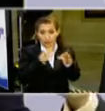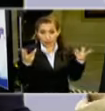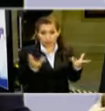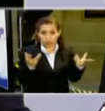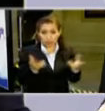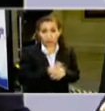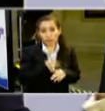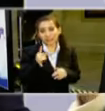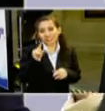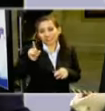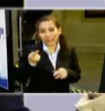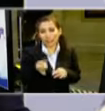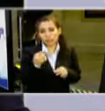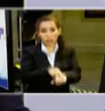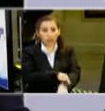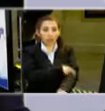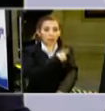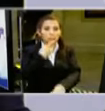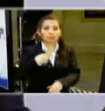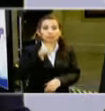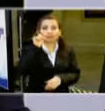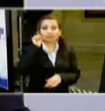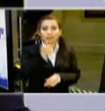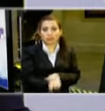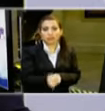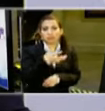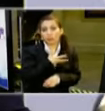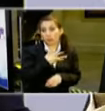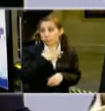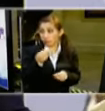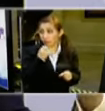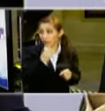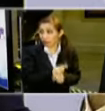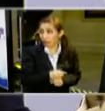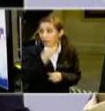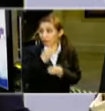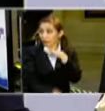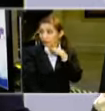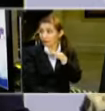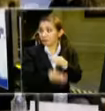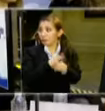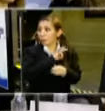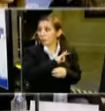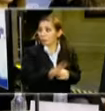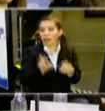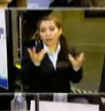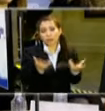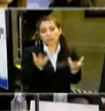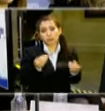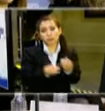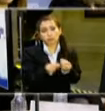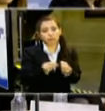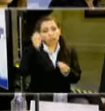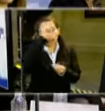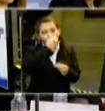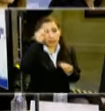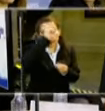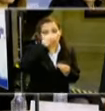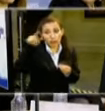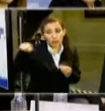porque sería demasiado largo, pero sí, teniendo la oportunidad de hablar al final, poder reaccionar a muchas de las opiniones que han dado